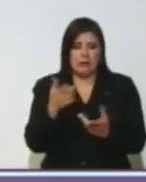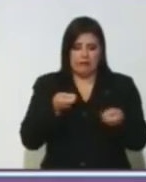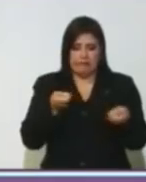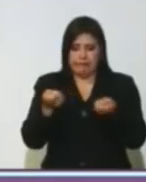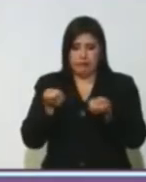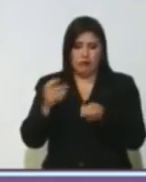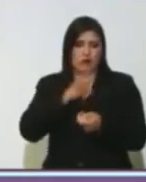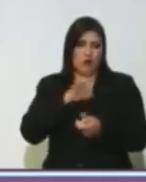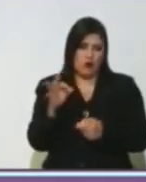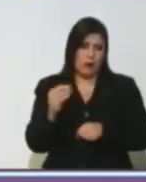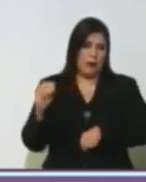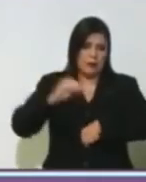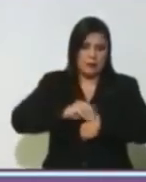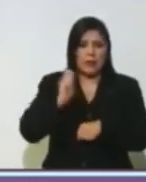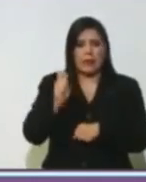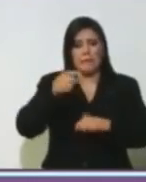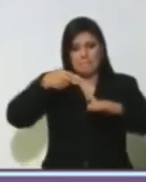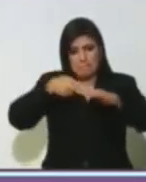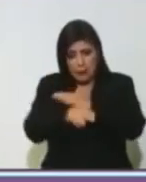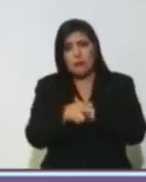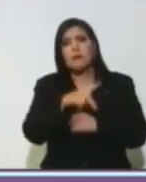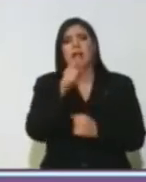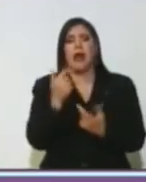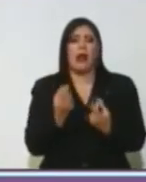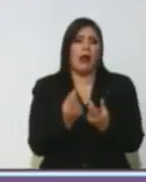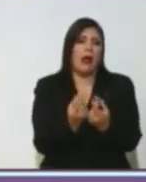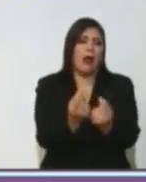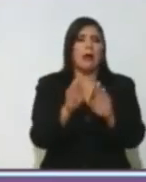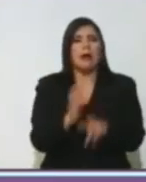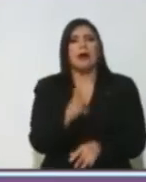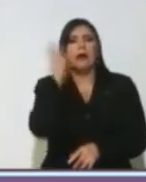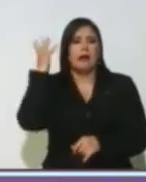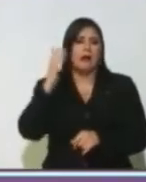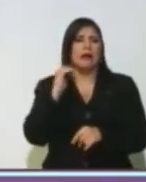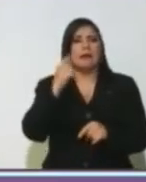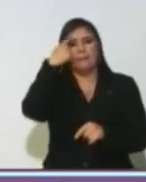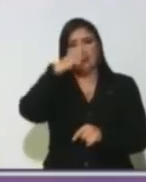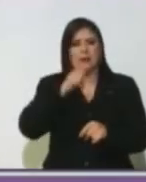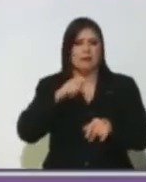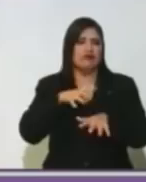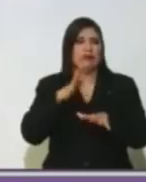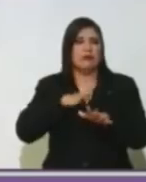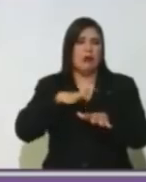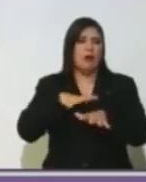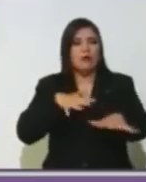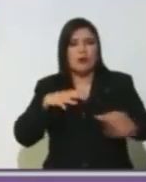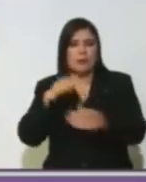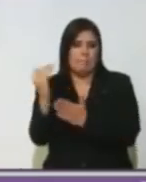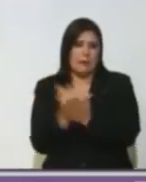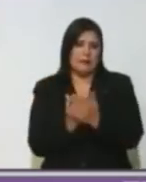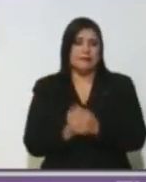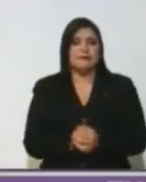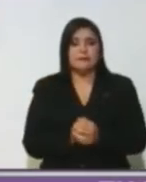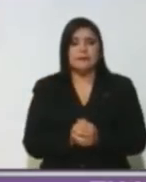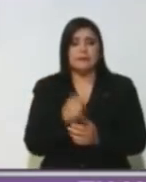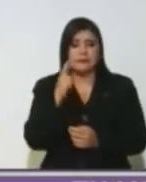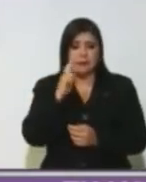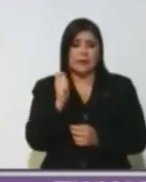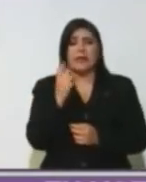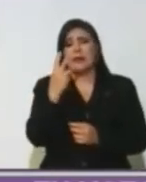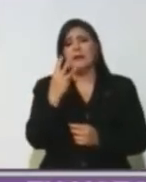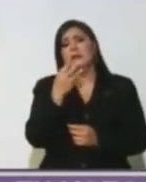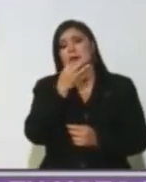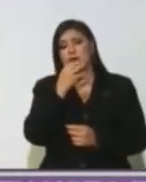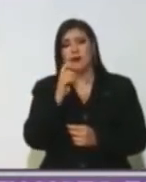el metro y podemos agilizar el tráfico muy bien te quedan tres minutos con veintiún segundos en tu tiempo